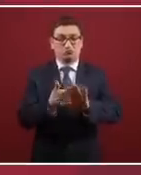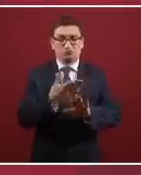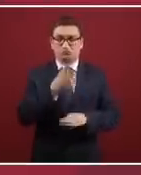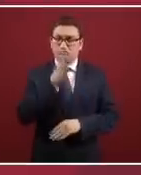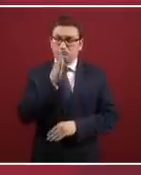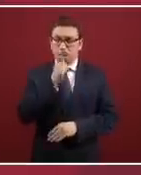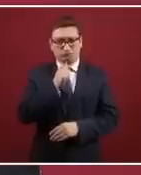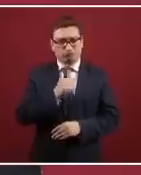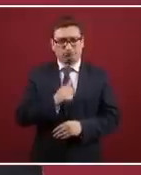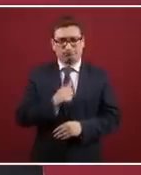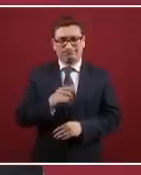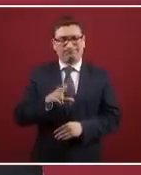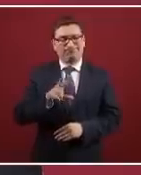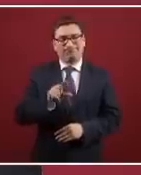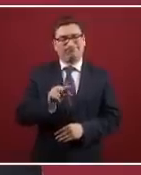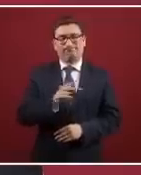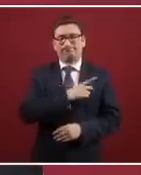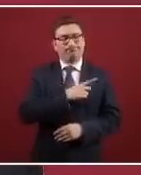ni debe,